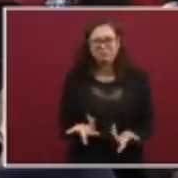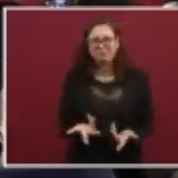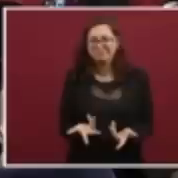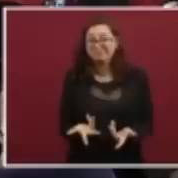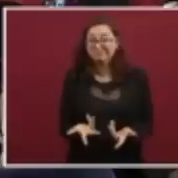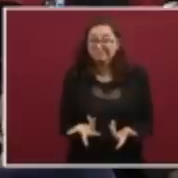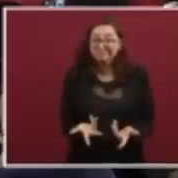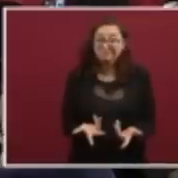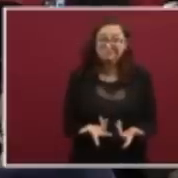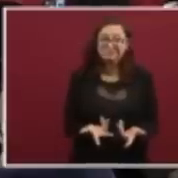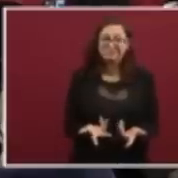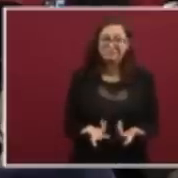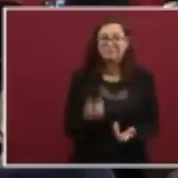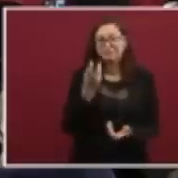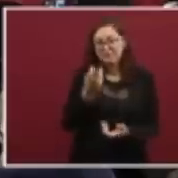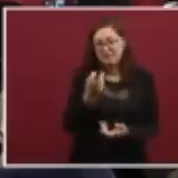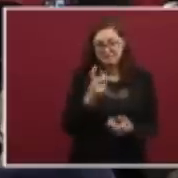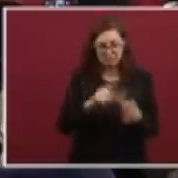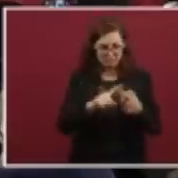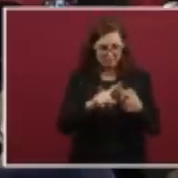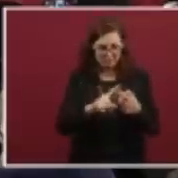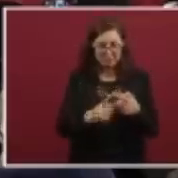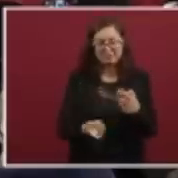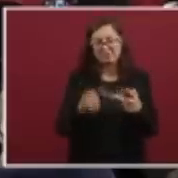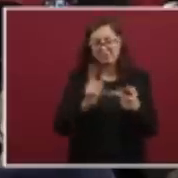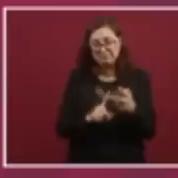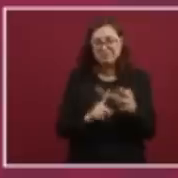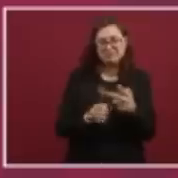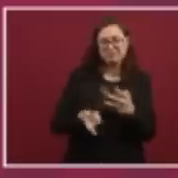Entonces, ese fue el comentario. Ahora, lo otro,